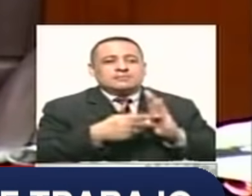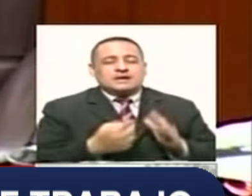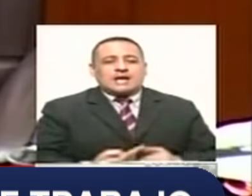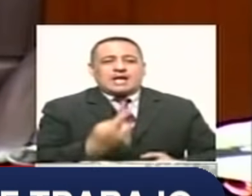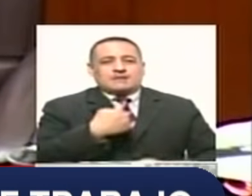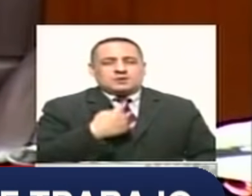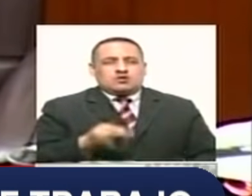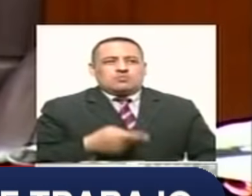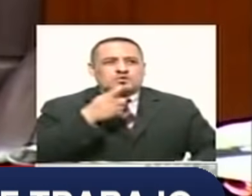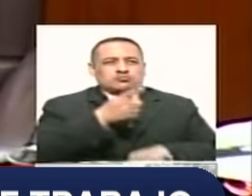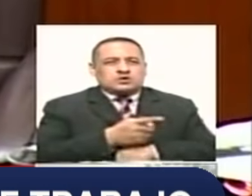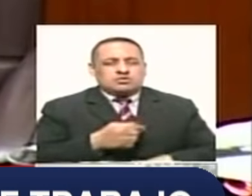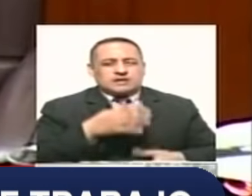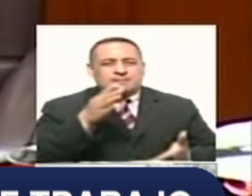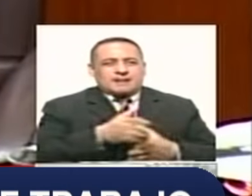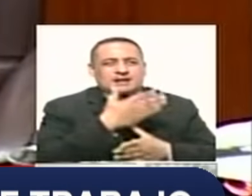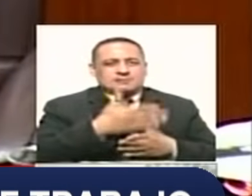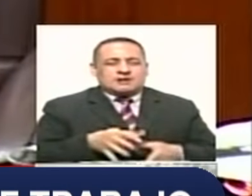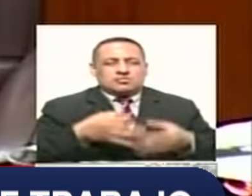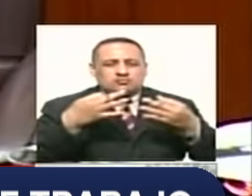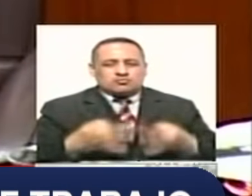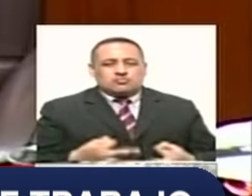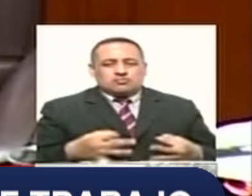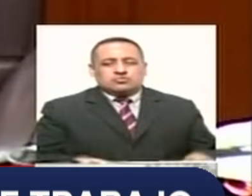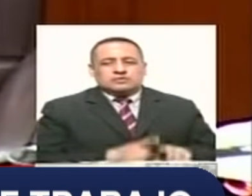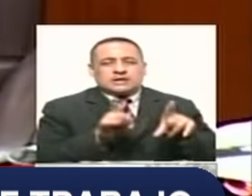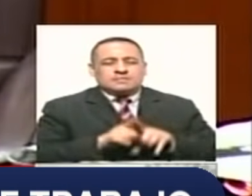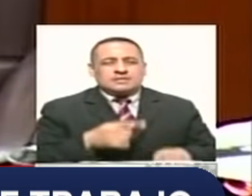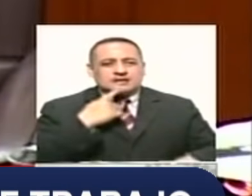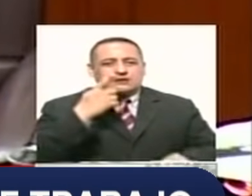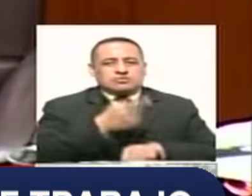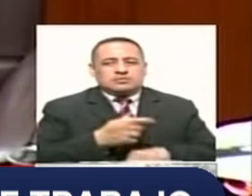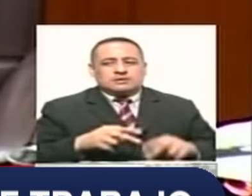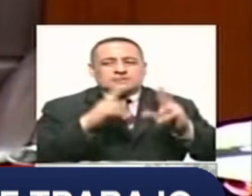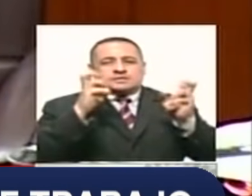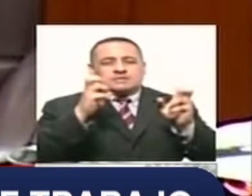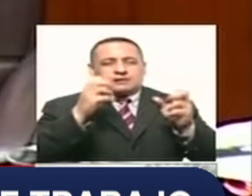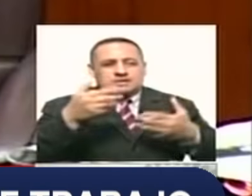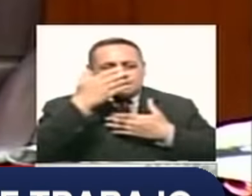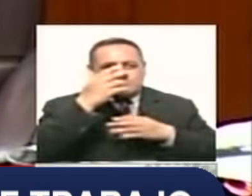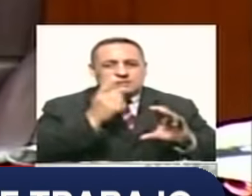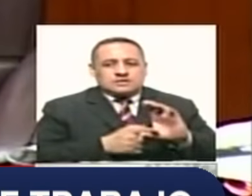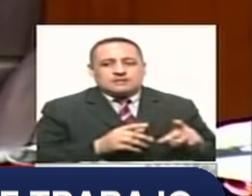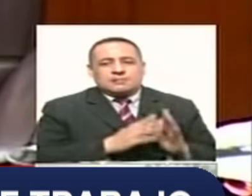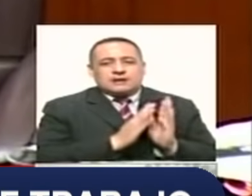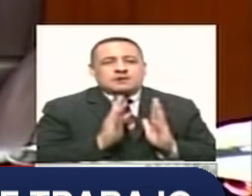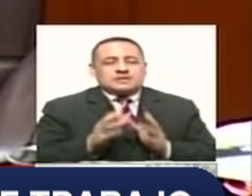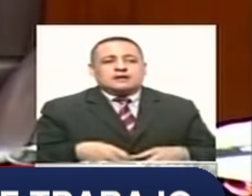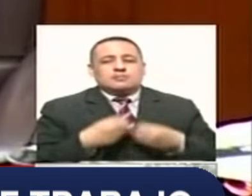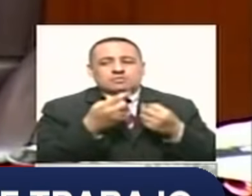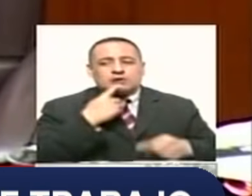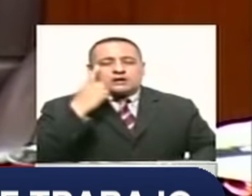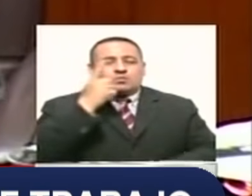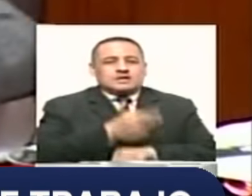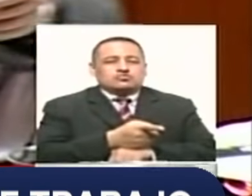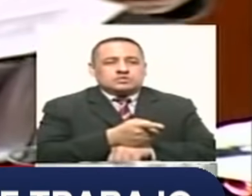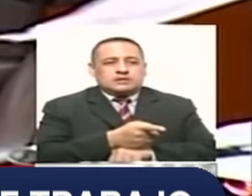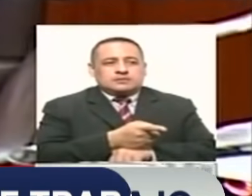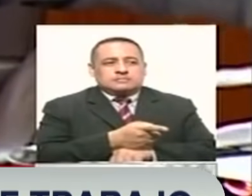como acusado de participar activamente en atentados de Sendero. Prepárese porque la voy a